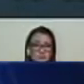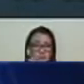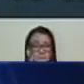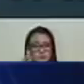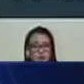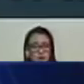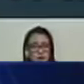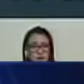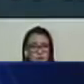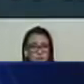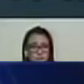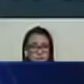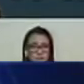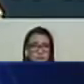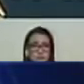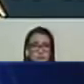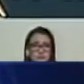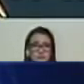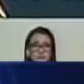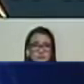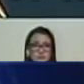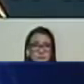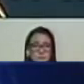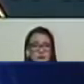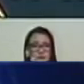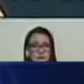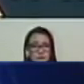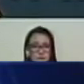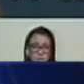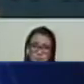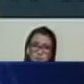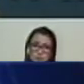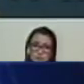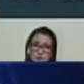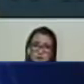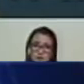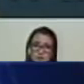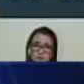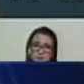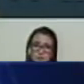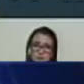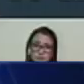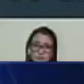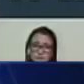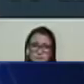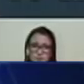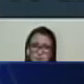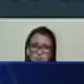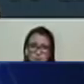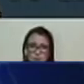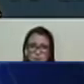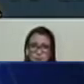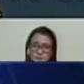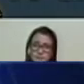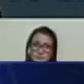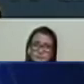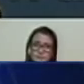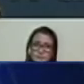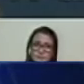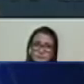abajo y por eso hubo una muy poca participación de las personas, o en todo caso una participación